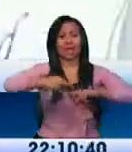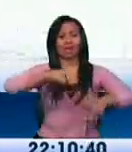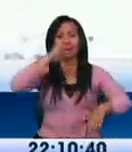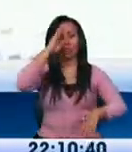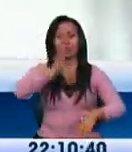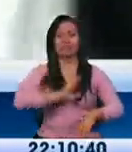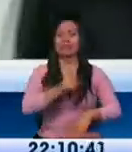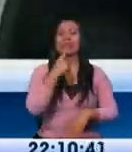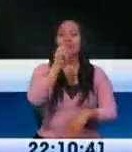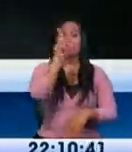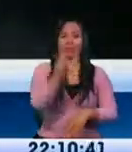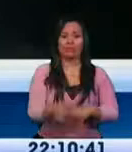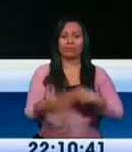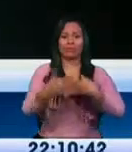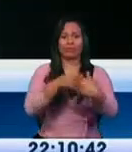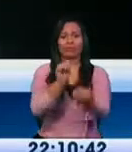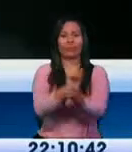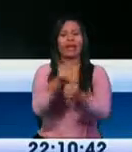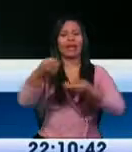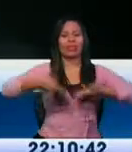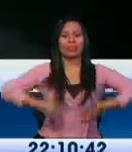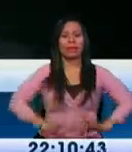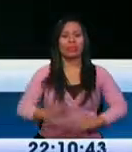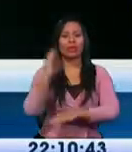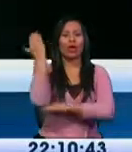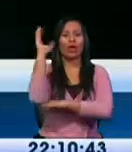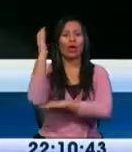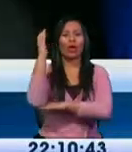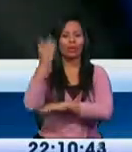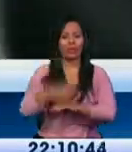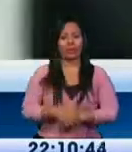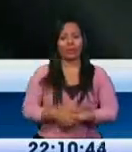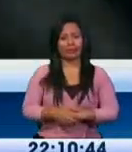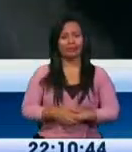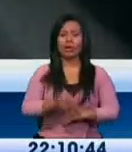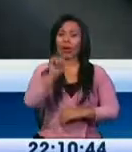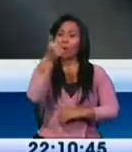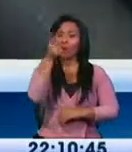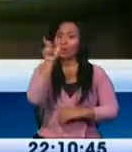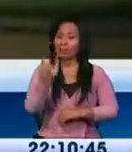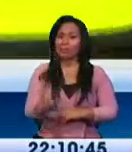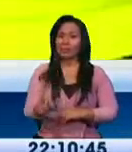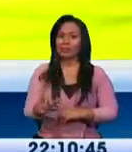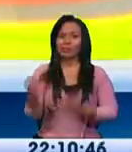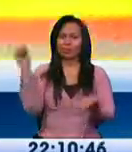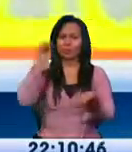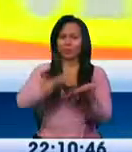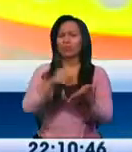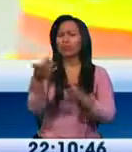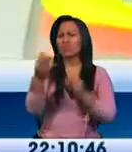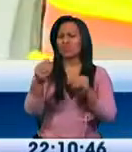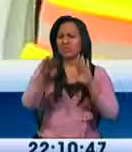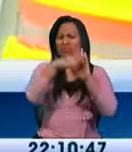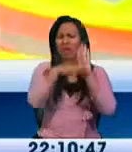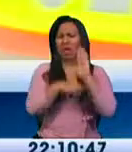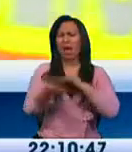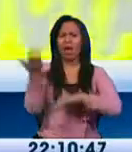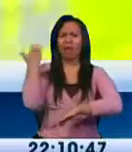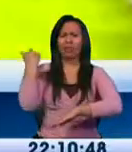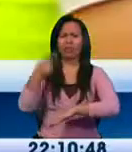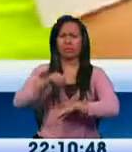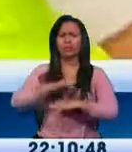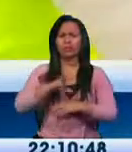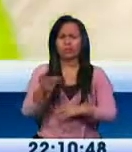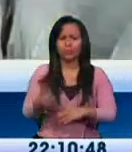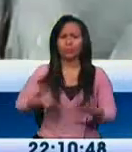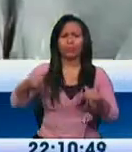de los detenidos era de nacionalidad colombiana y que otro de ellos registraba antecedentes penales.